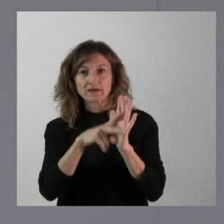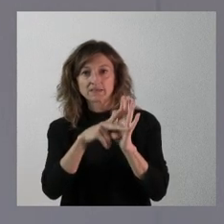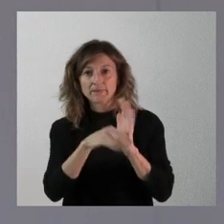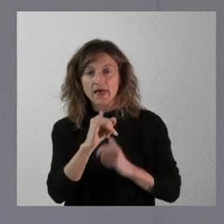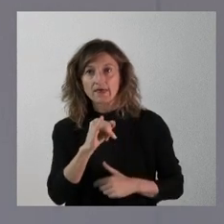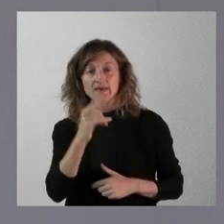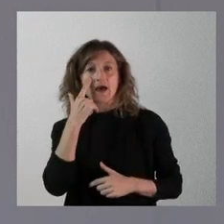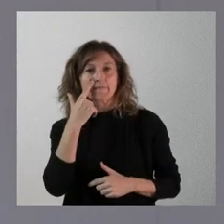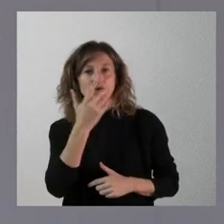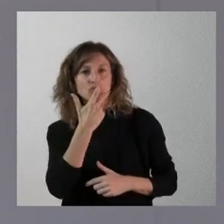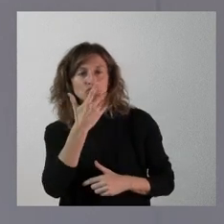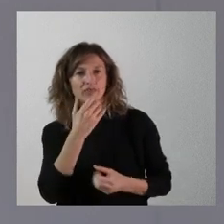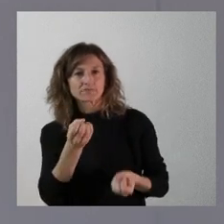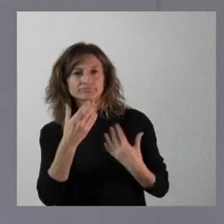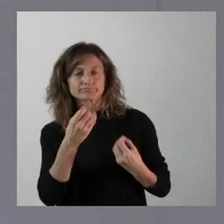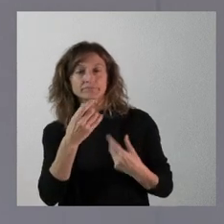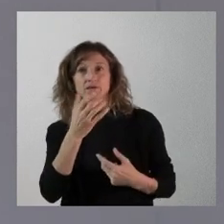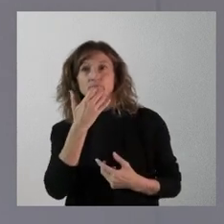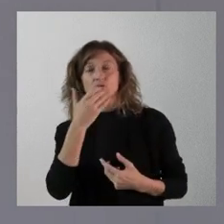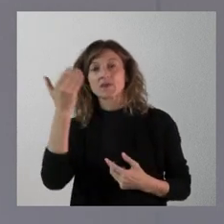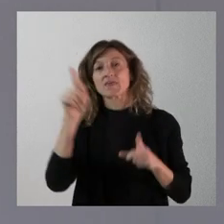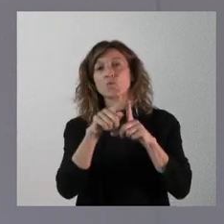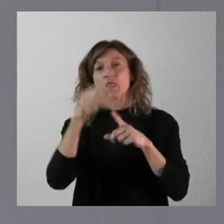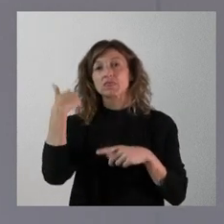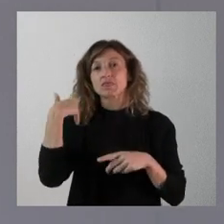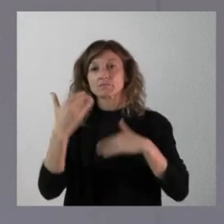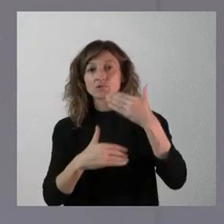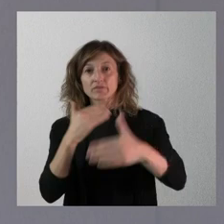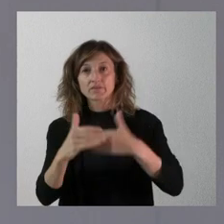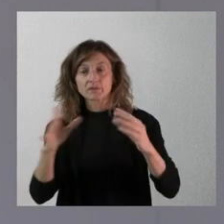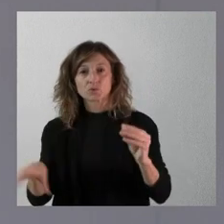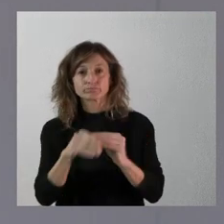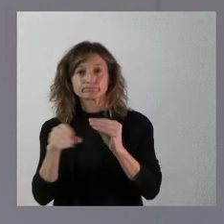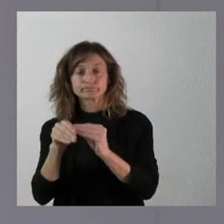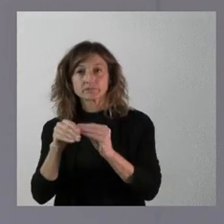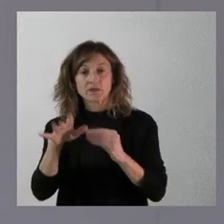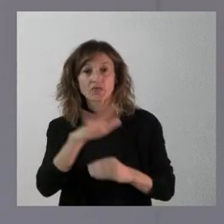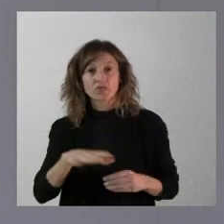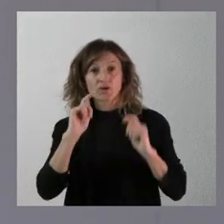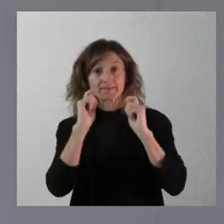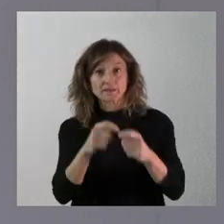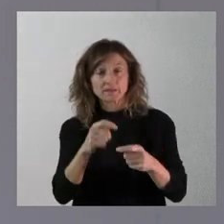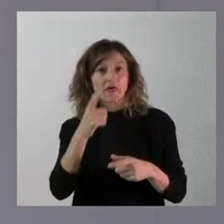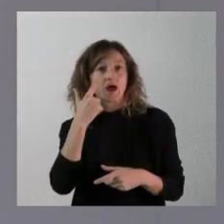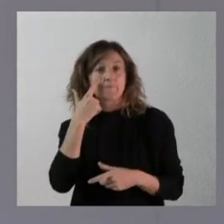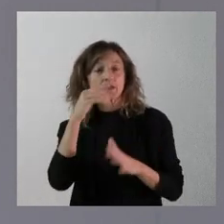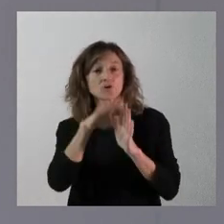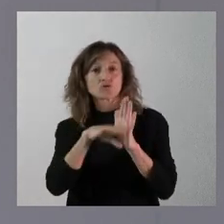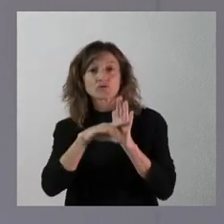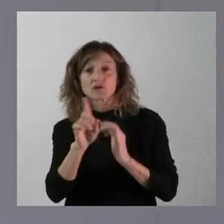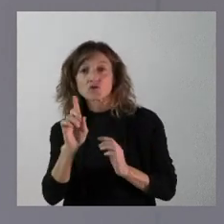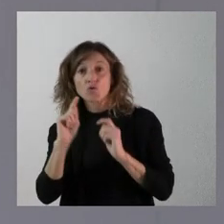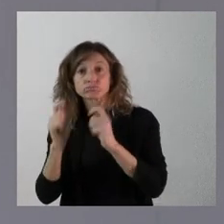nos permita conocer como hicimos cuando conseguimos todo el procedimiento adicional para las zonas predeterminadas en qué condiciones las zonas no